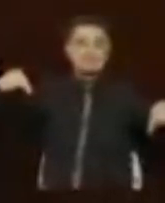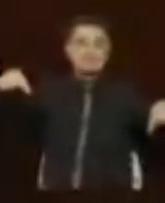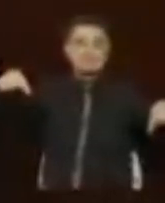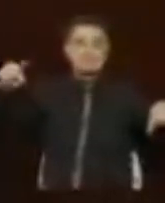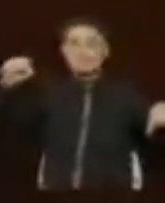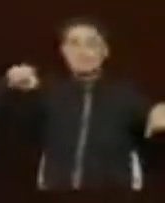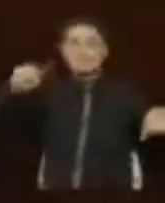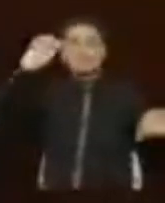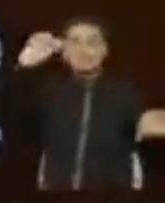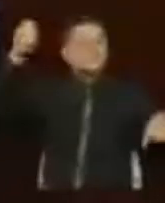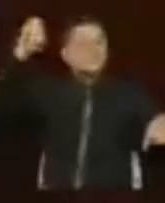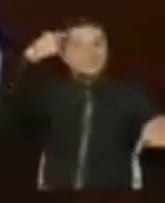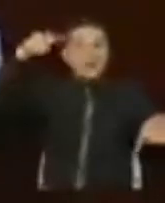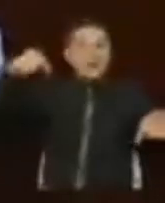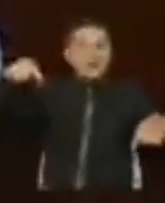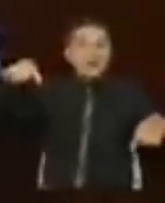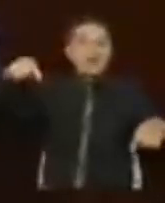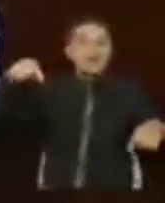Este gobierno...